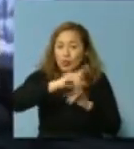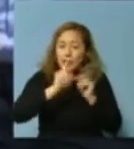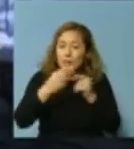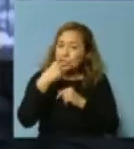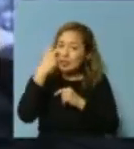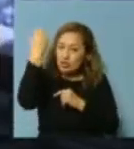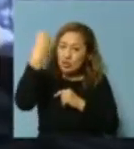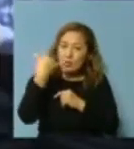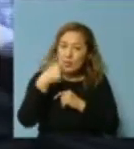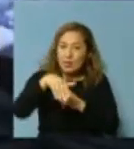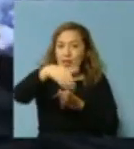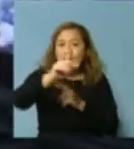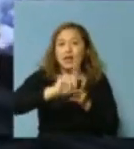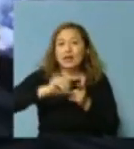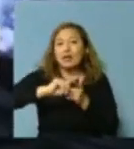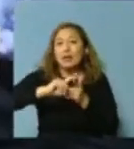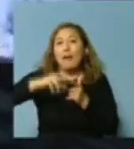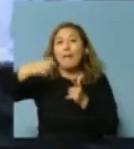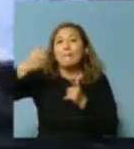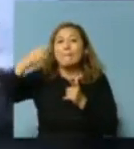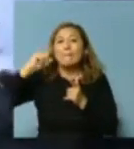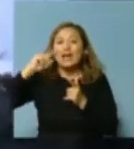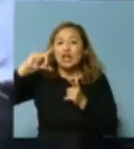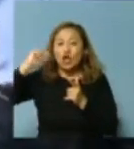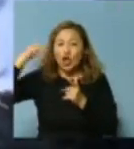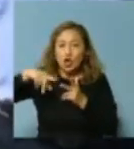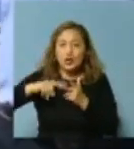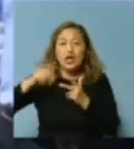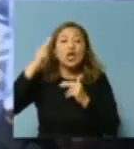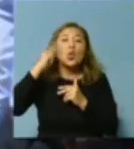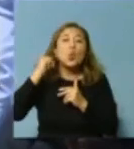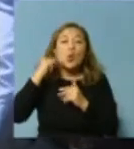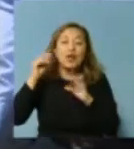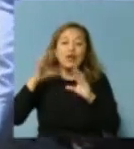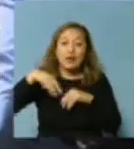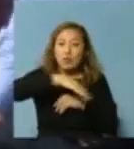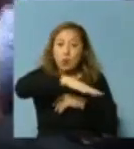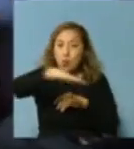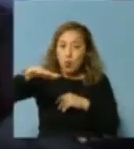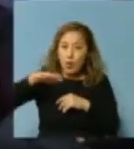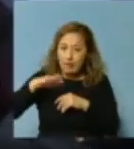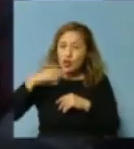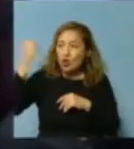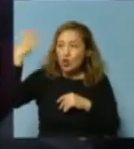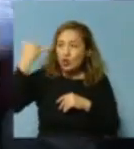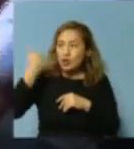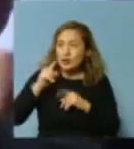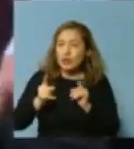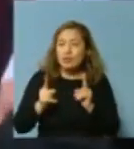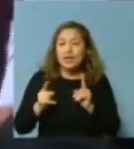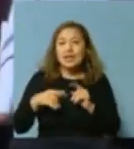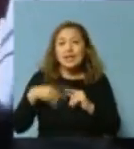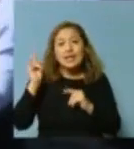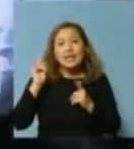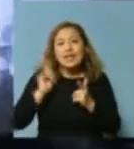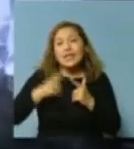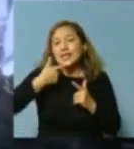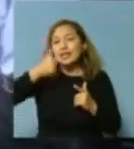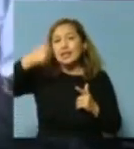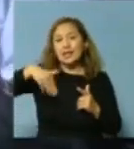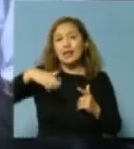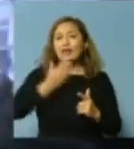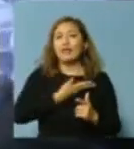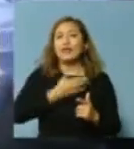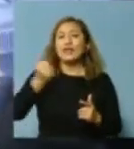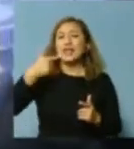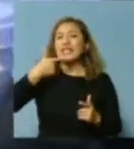Y después tenemos en Ciénaga de Paicone también, vamos a tener 9 pueblos solares, Catua, varios pueblos, El Toro, San Francisco, en